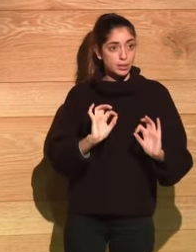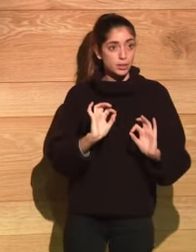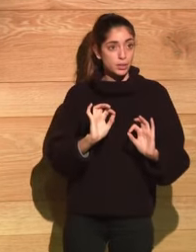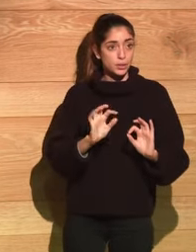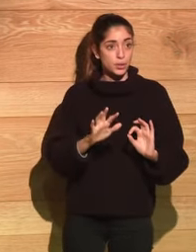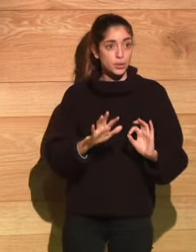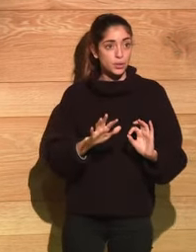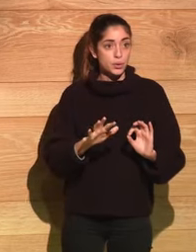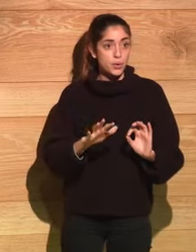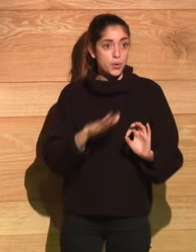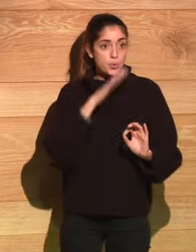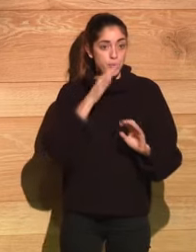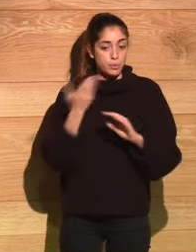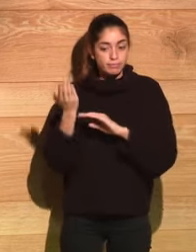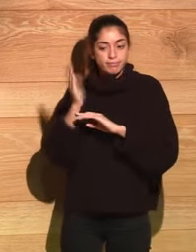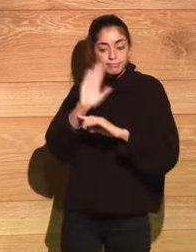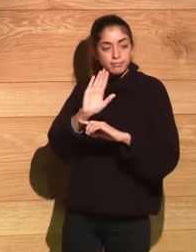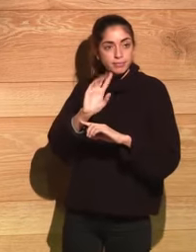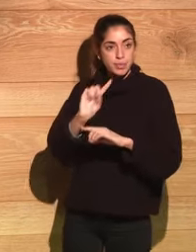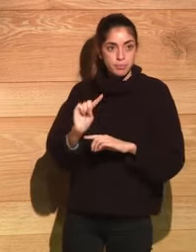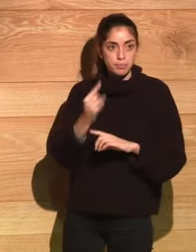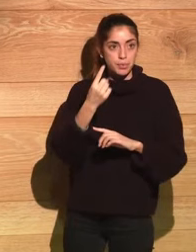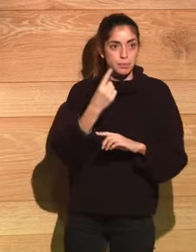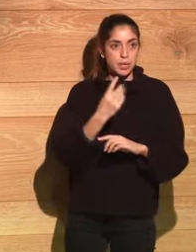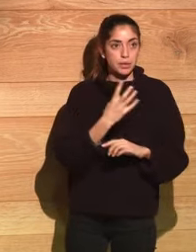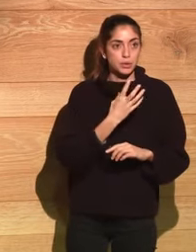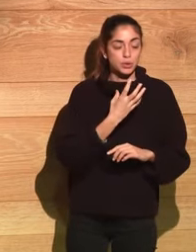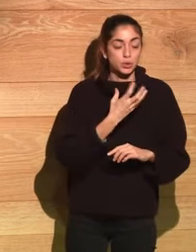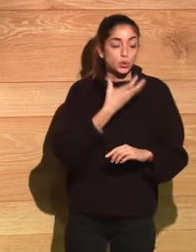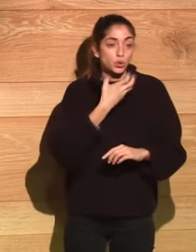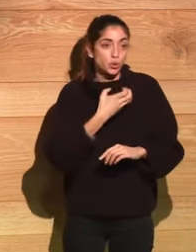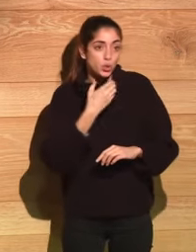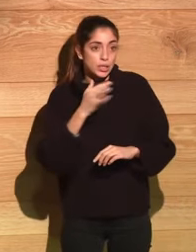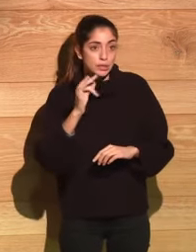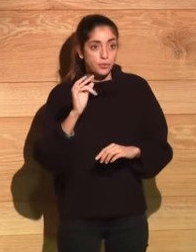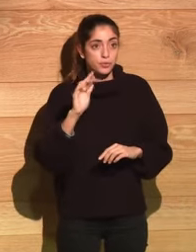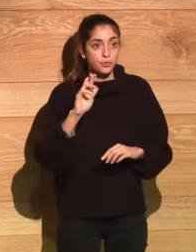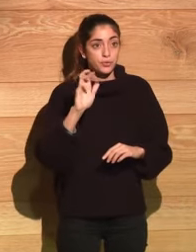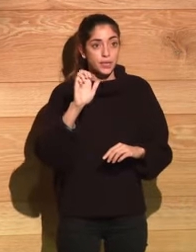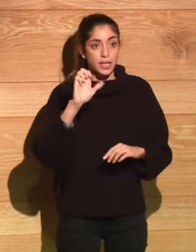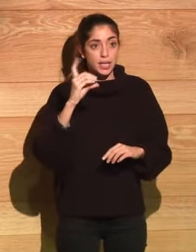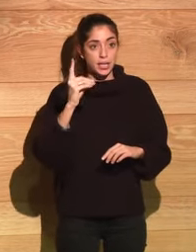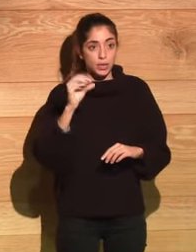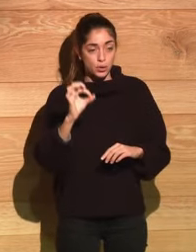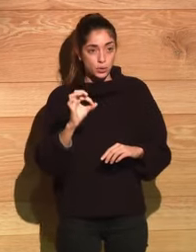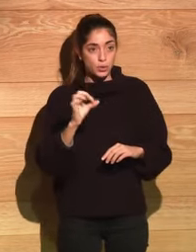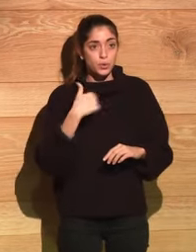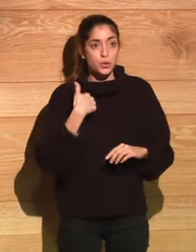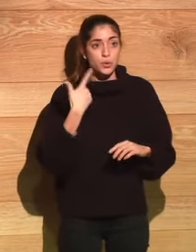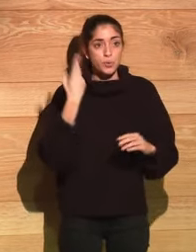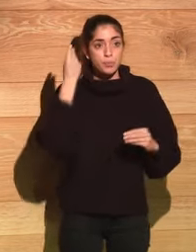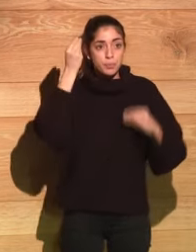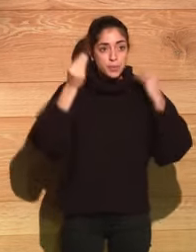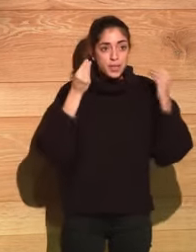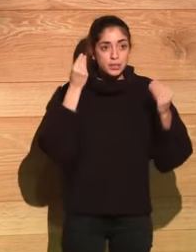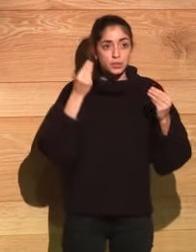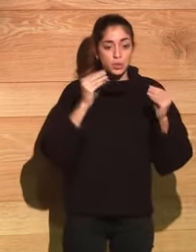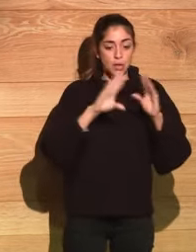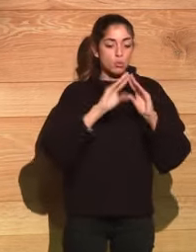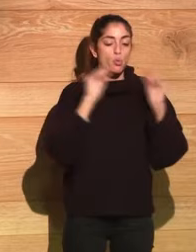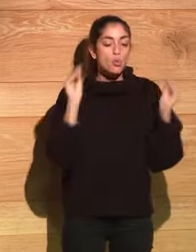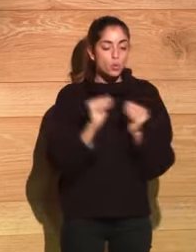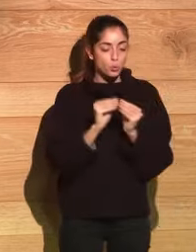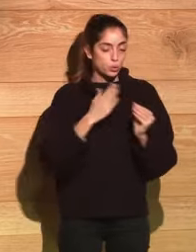que sacan, ¿no? A Fedro y Sócrates en su conversación. Y una de las conclusiones a las que llegaba, ¿no?